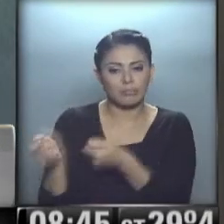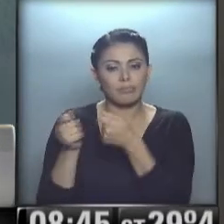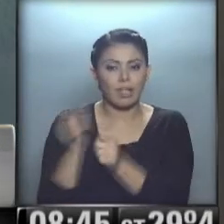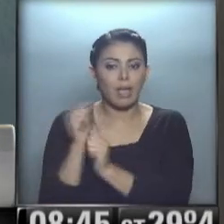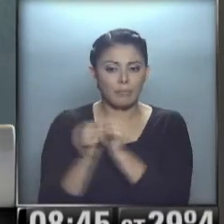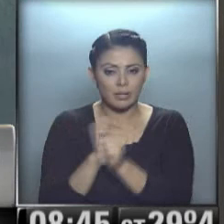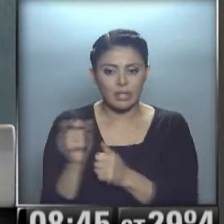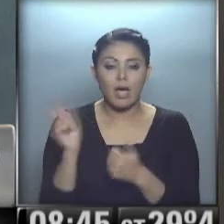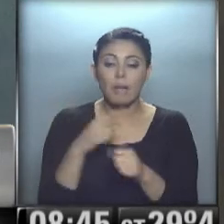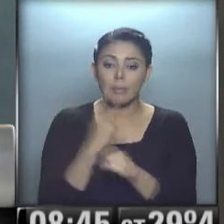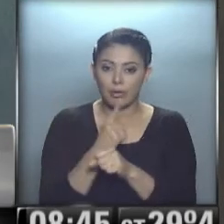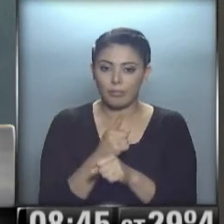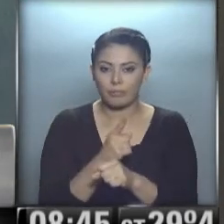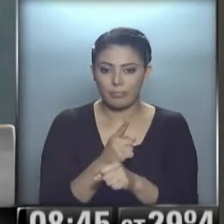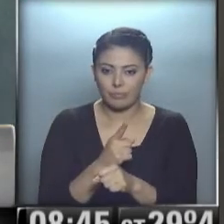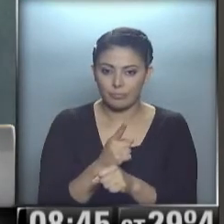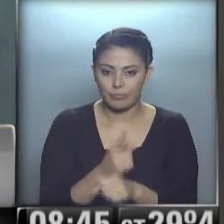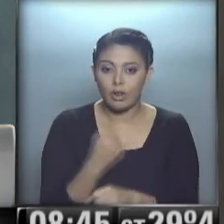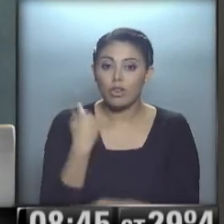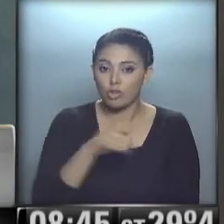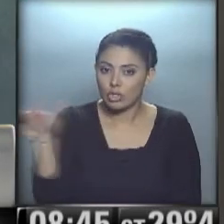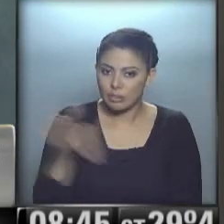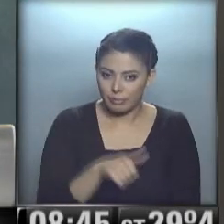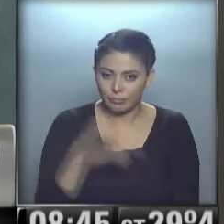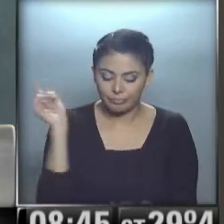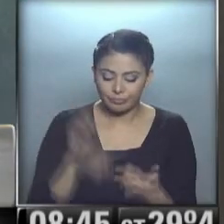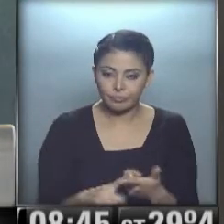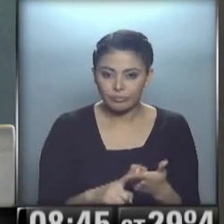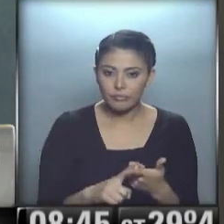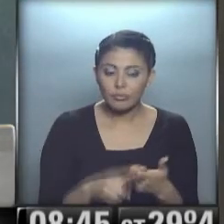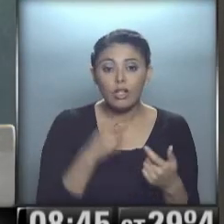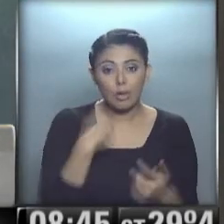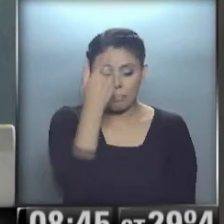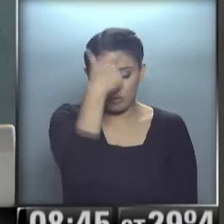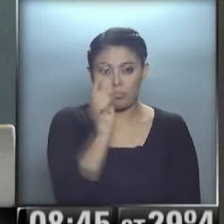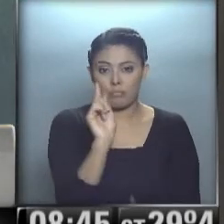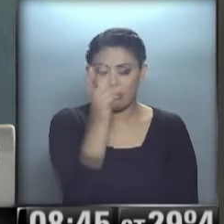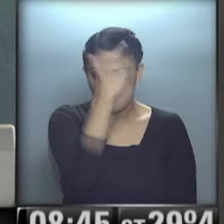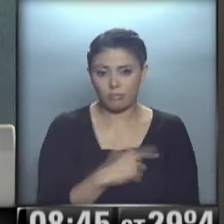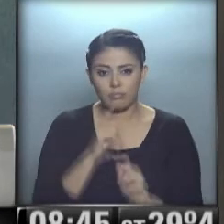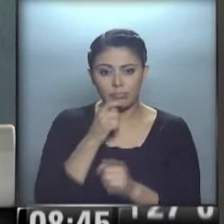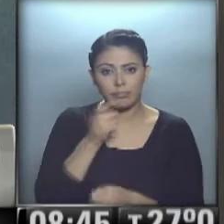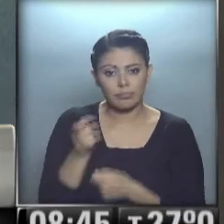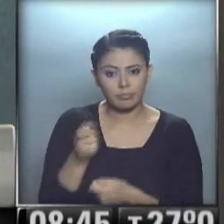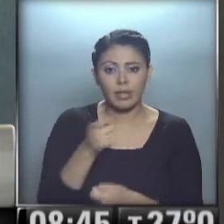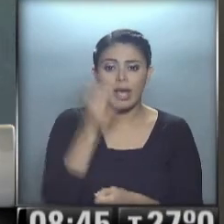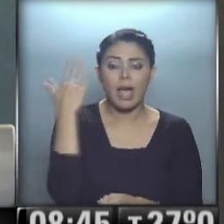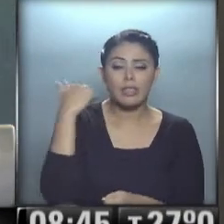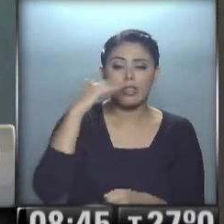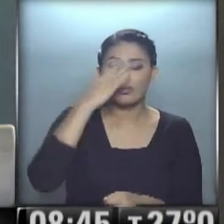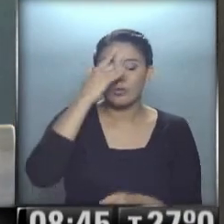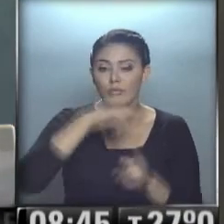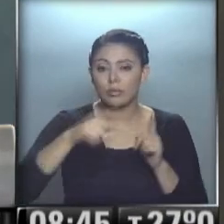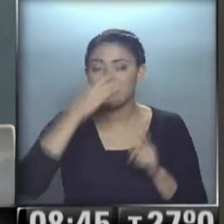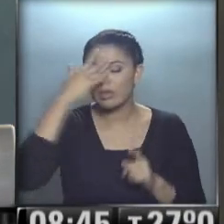días. Primero, los hemos convocado a nosotros. Los intimé personalmente, antes, durante y después.